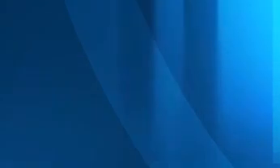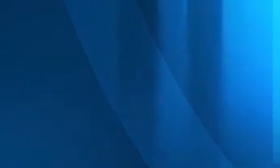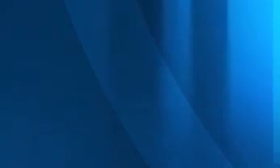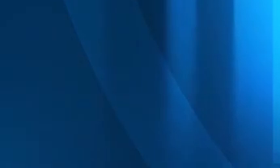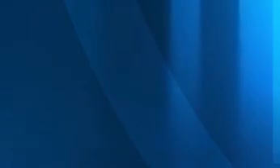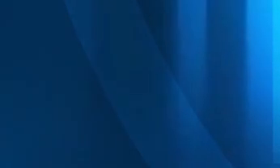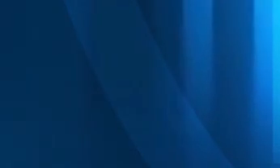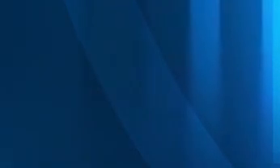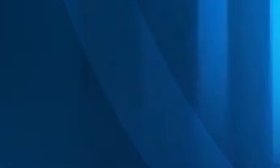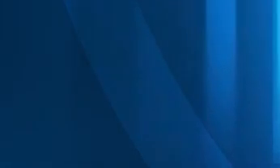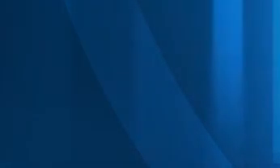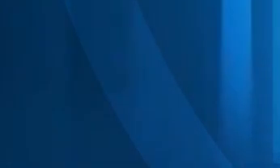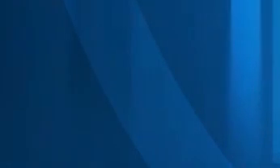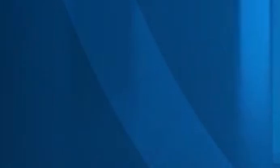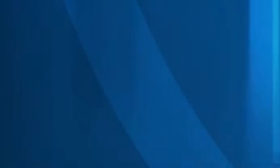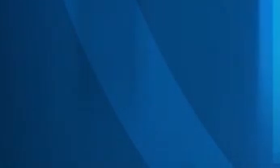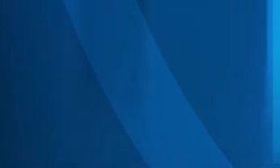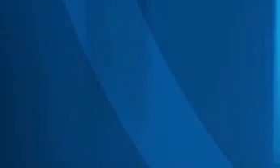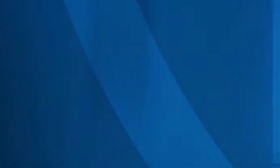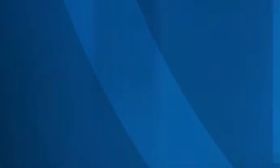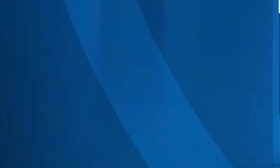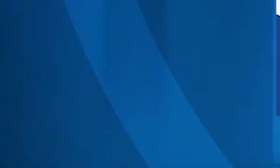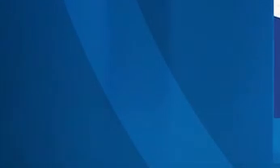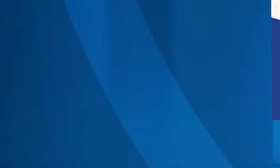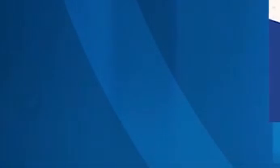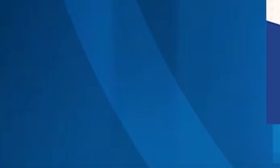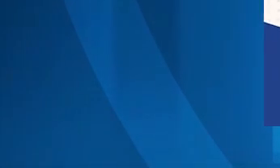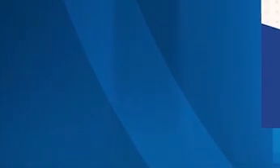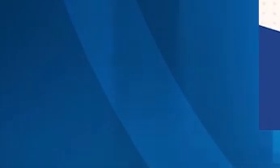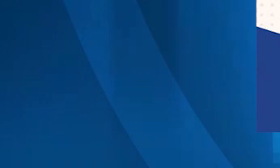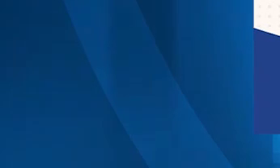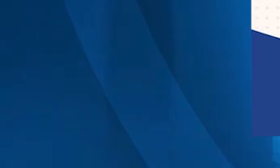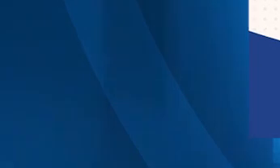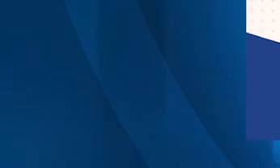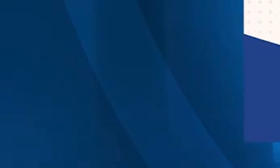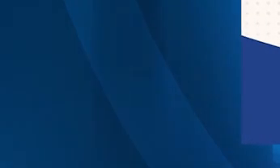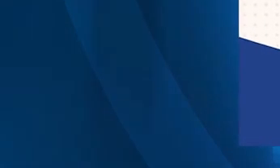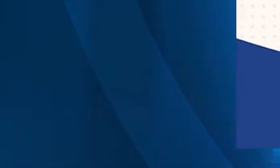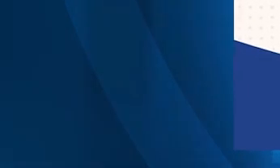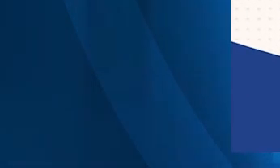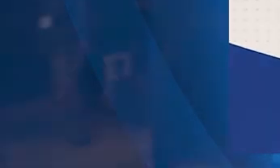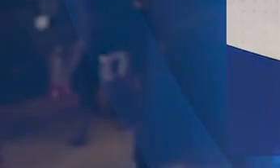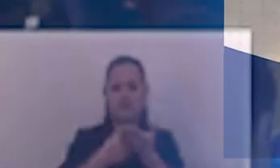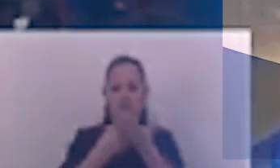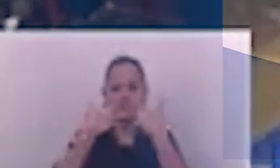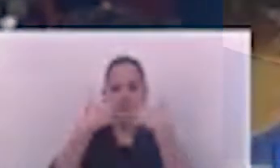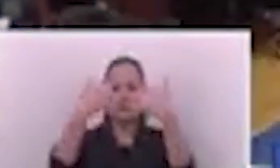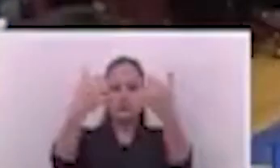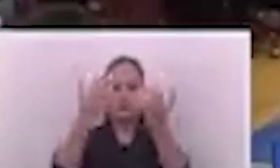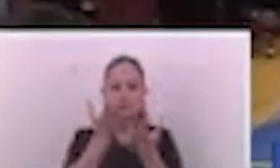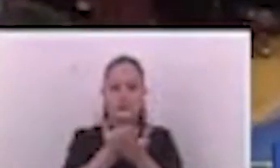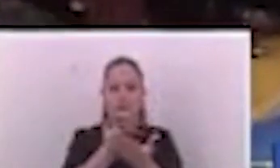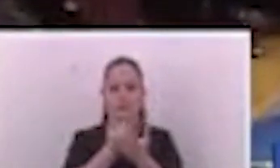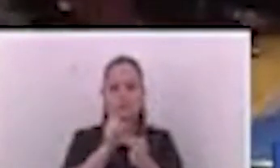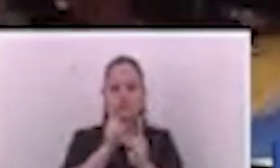la asamblea legislativa aprobó reforma del código electoral para lograr la reducción de diputados del Congreso y pasar de 84 a 60 y además